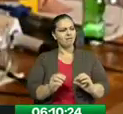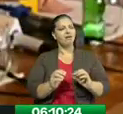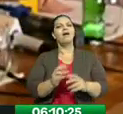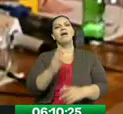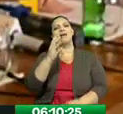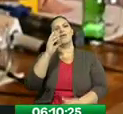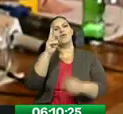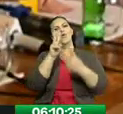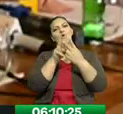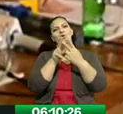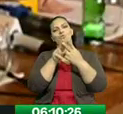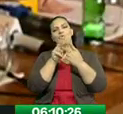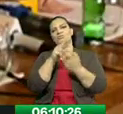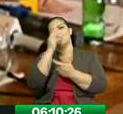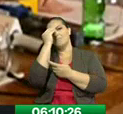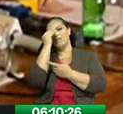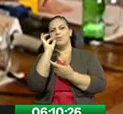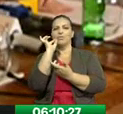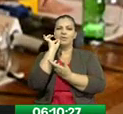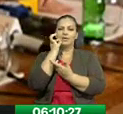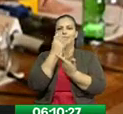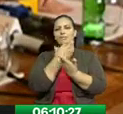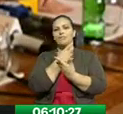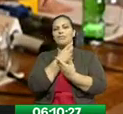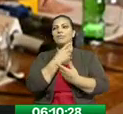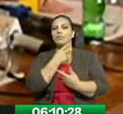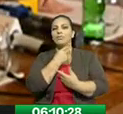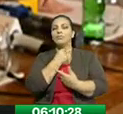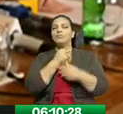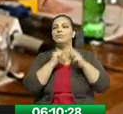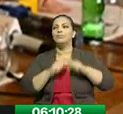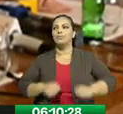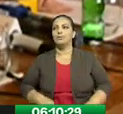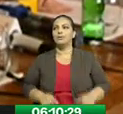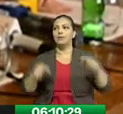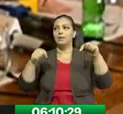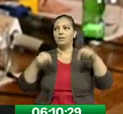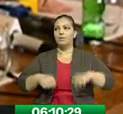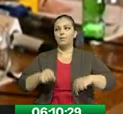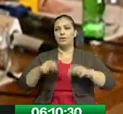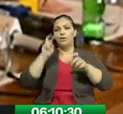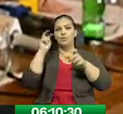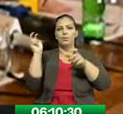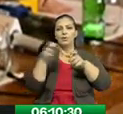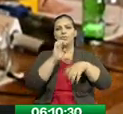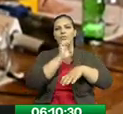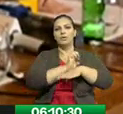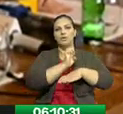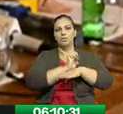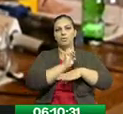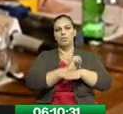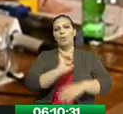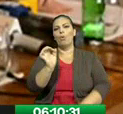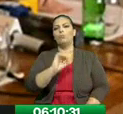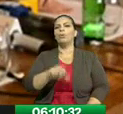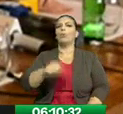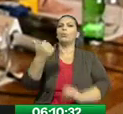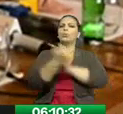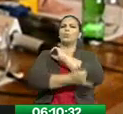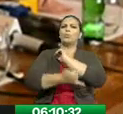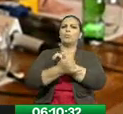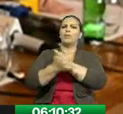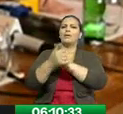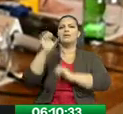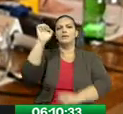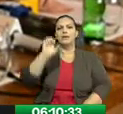tengo un reconocimiento nacional pero también internacional apostamos al turismo nacional pero lo llevamos también estadio acá en turismo europeo